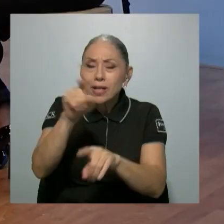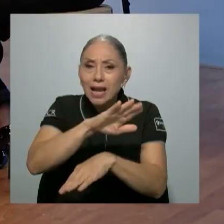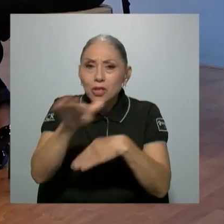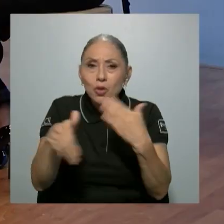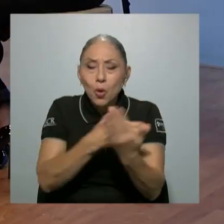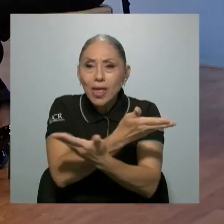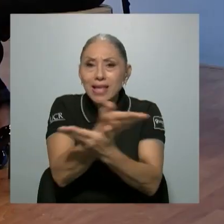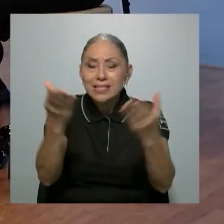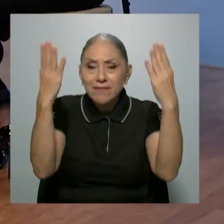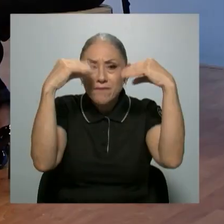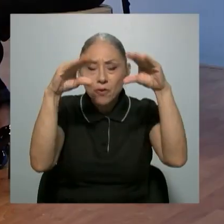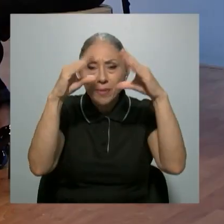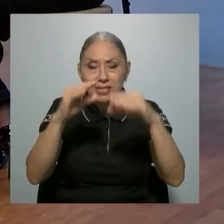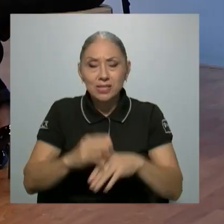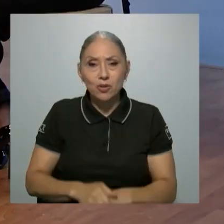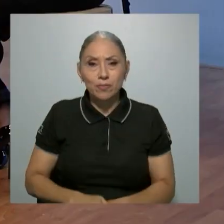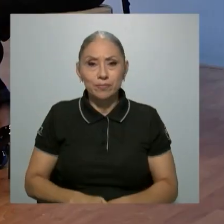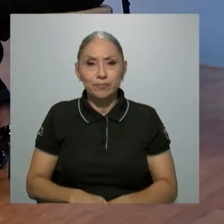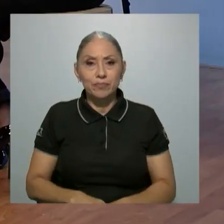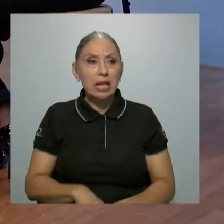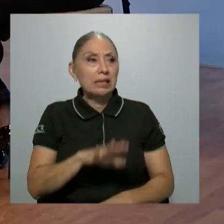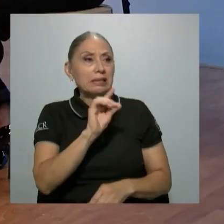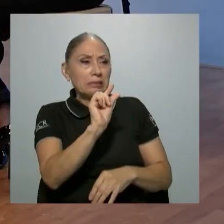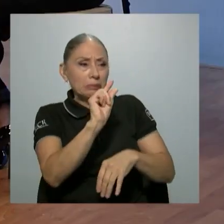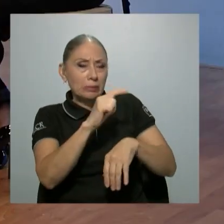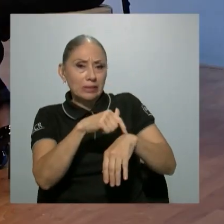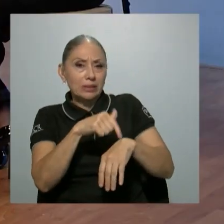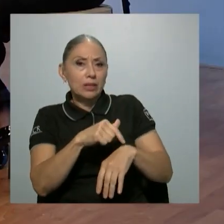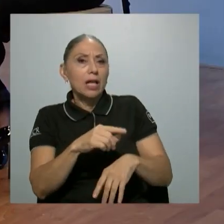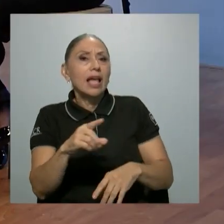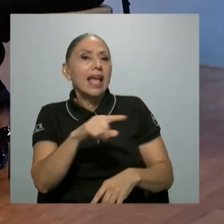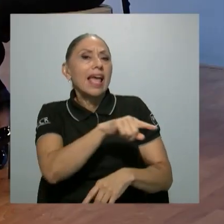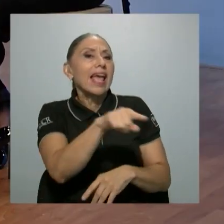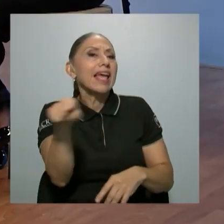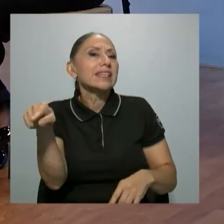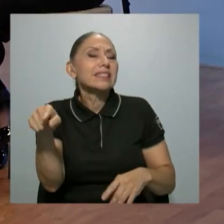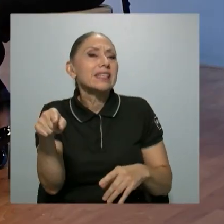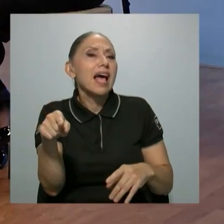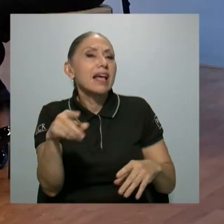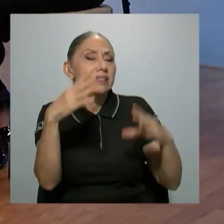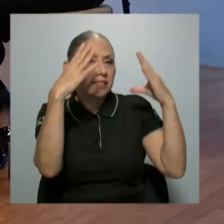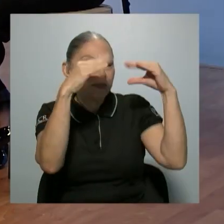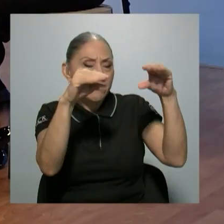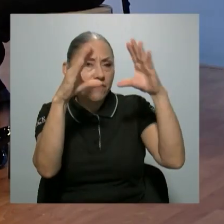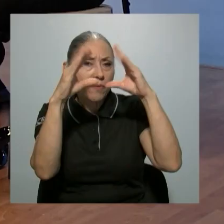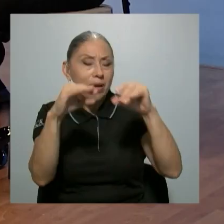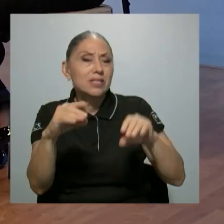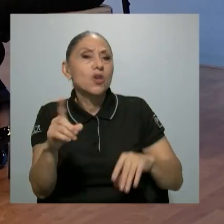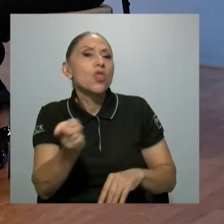Natalia. ¿Dónde las amigas y amigos pueden encontrar esas